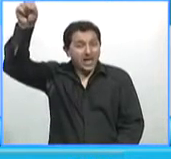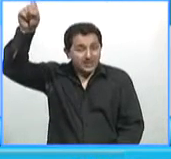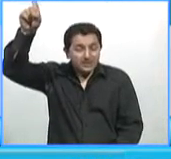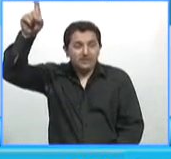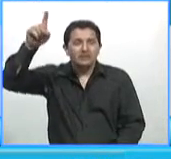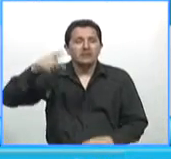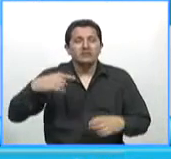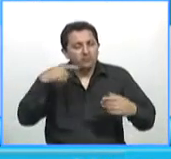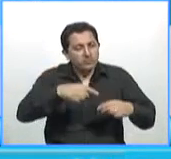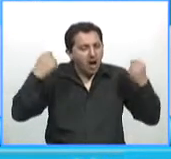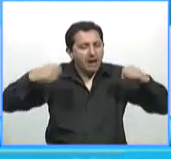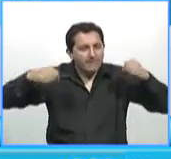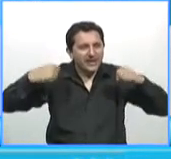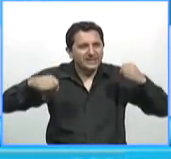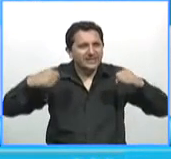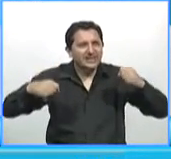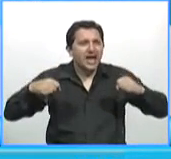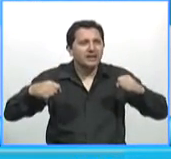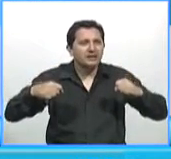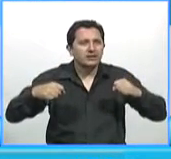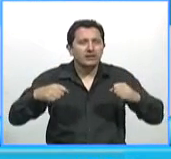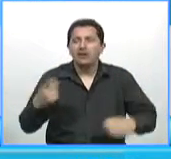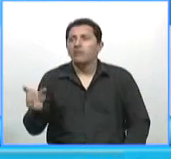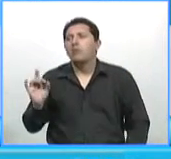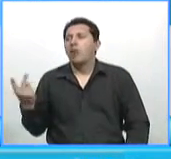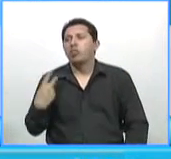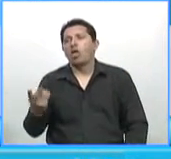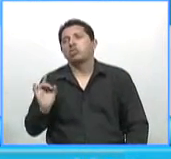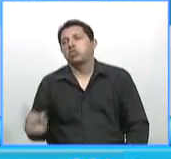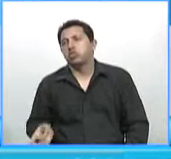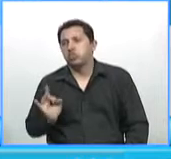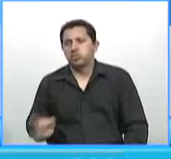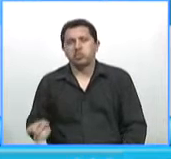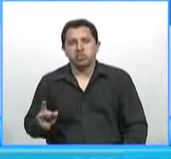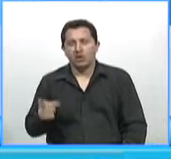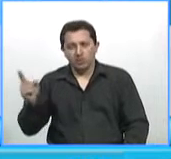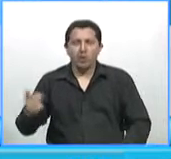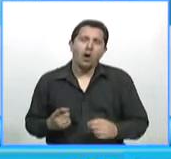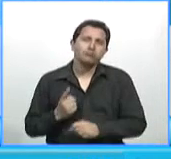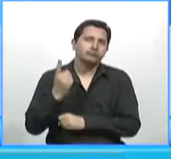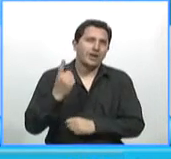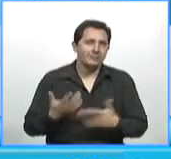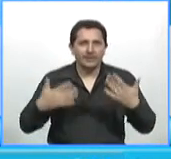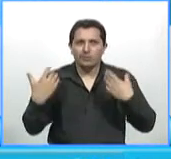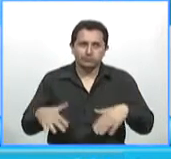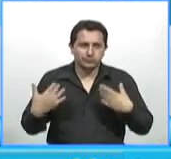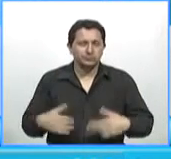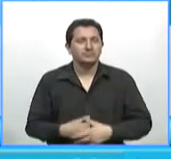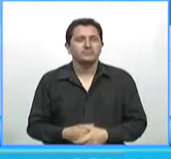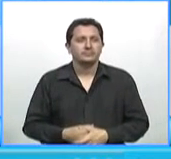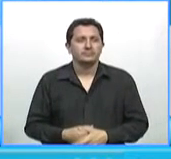actividad? No con muchas ganas, me acuerdo, que estabas puteando, seguro, obvio.